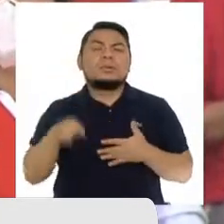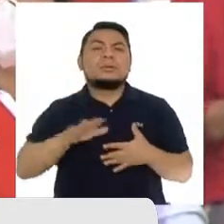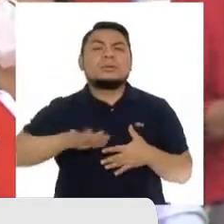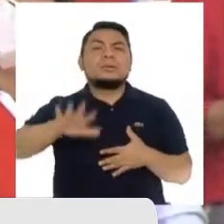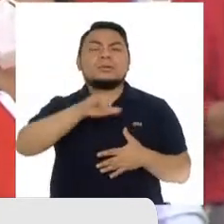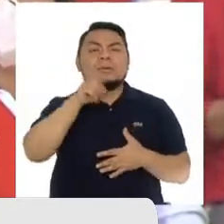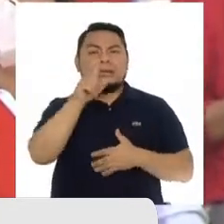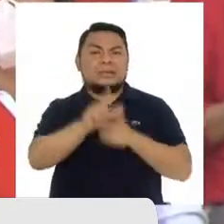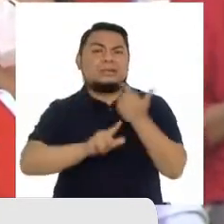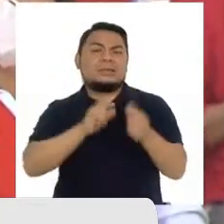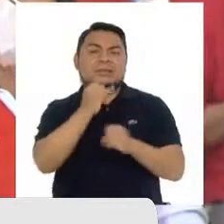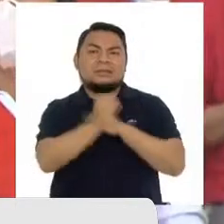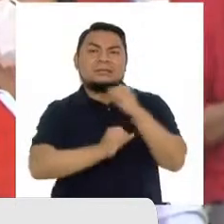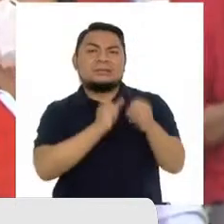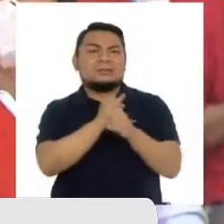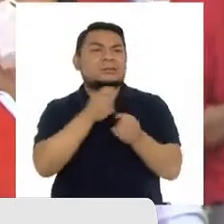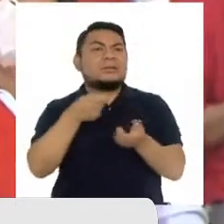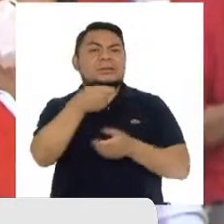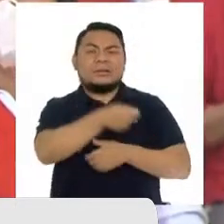internacional